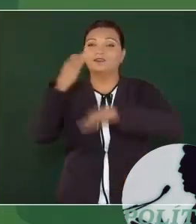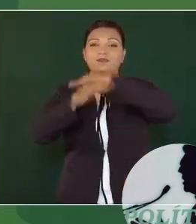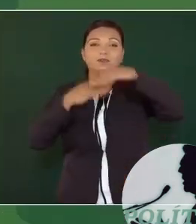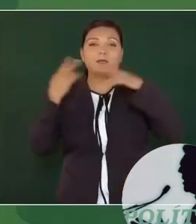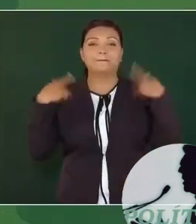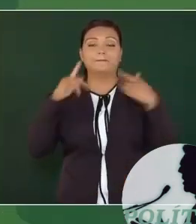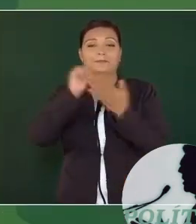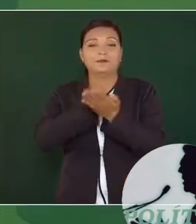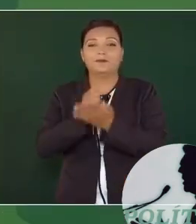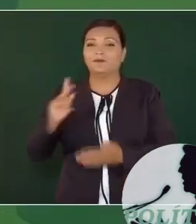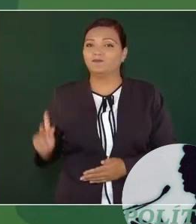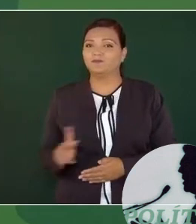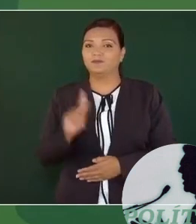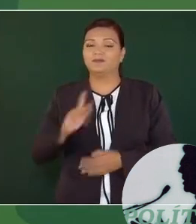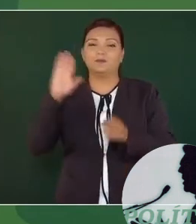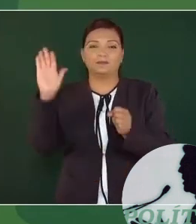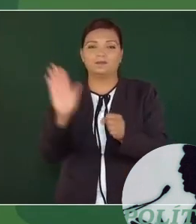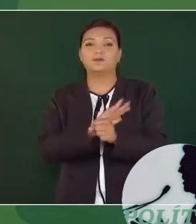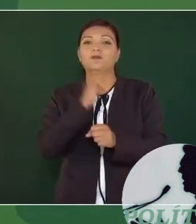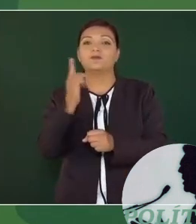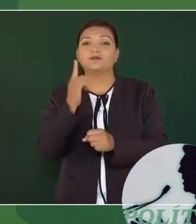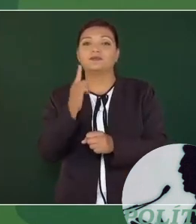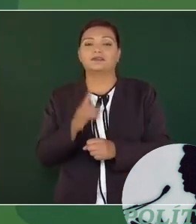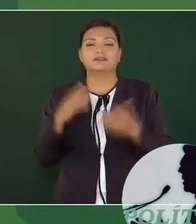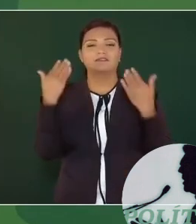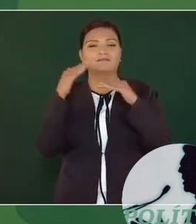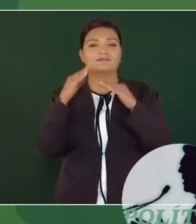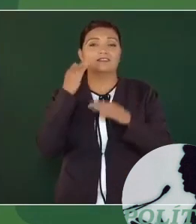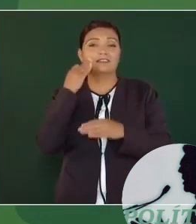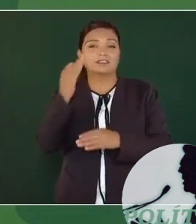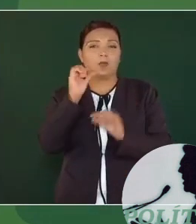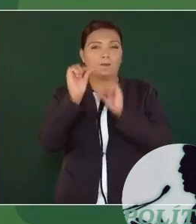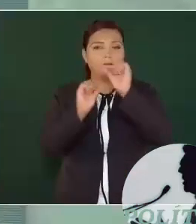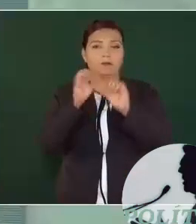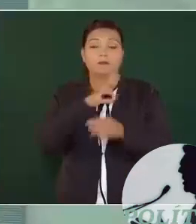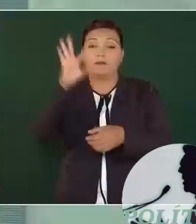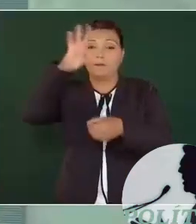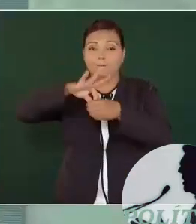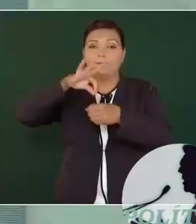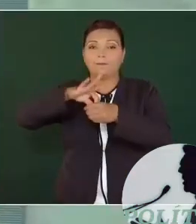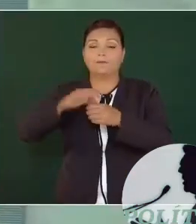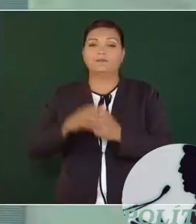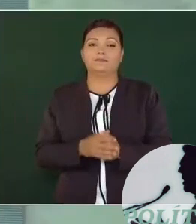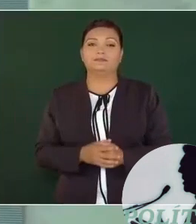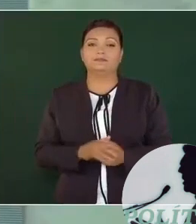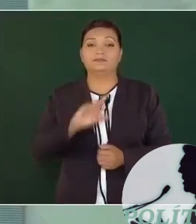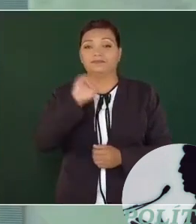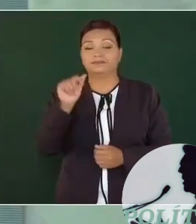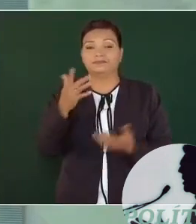de Tamaulipas porque hace relativamente poco hubieron elecciones